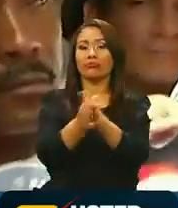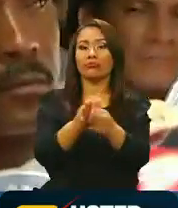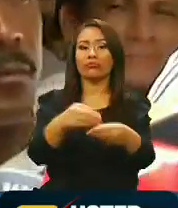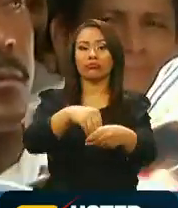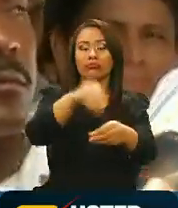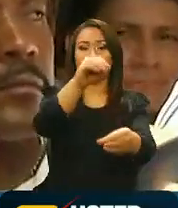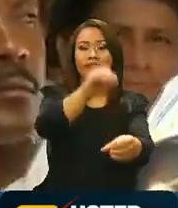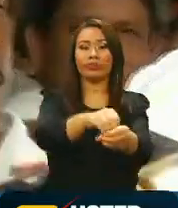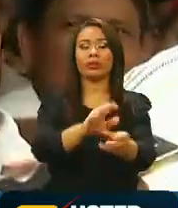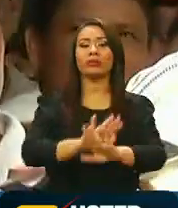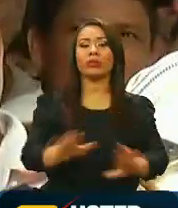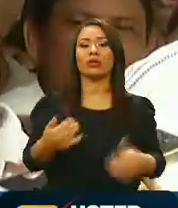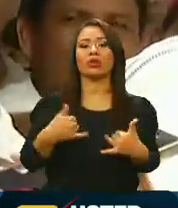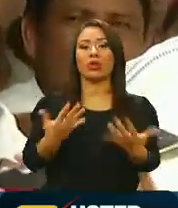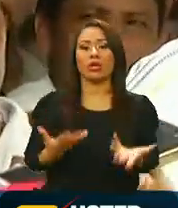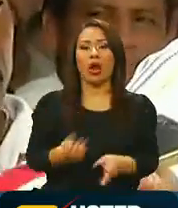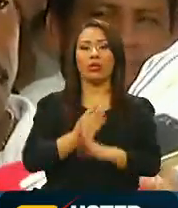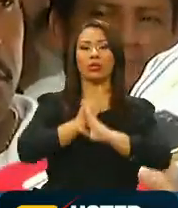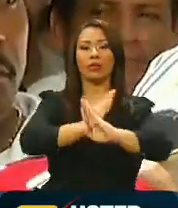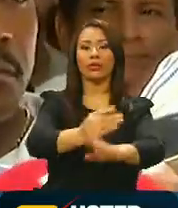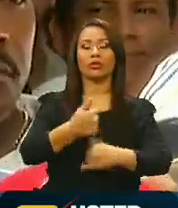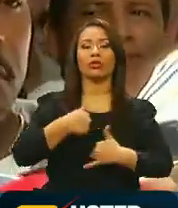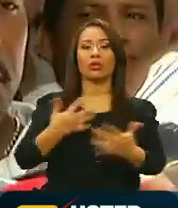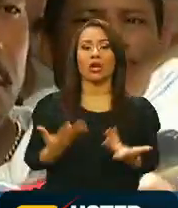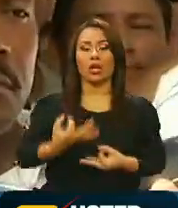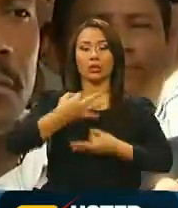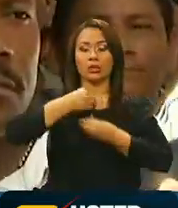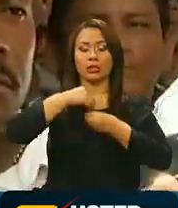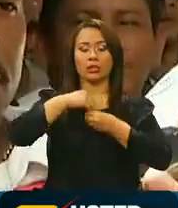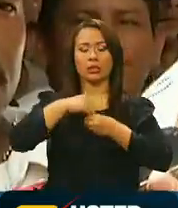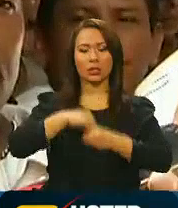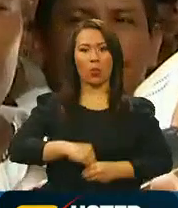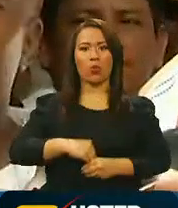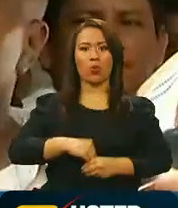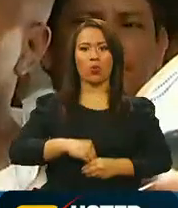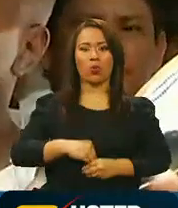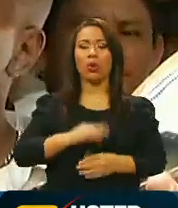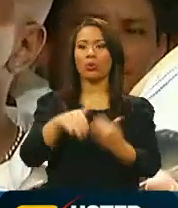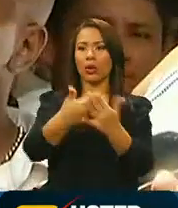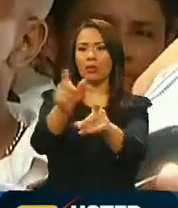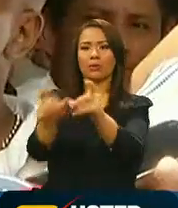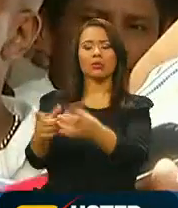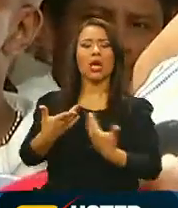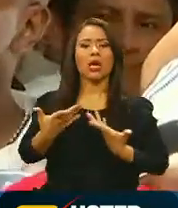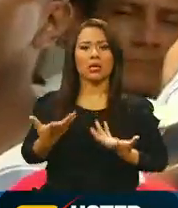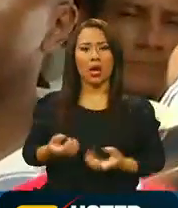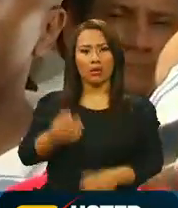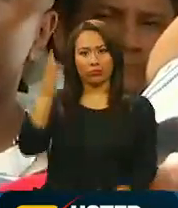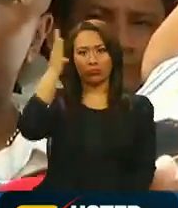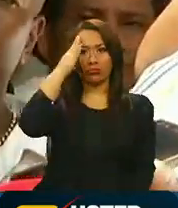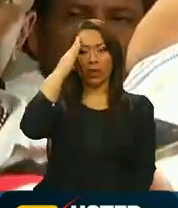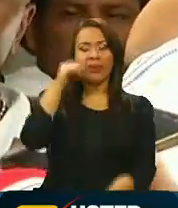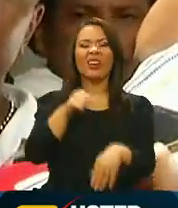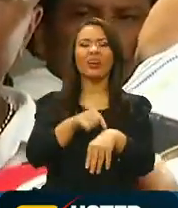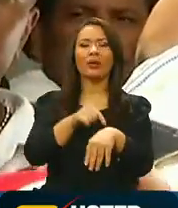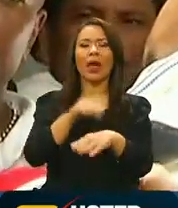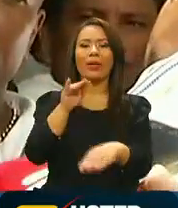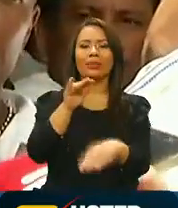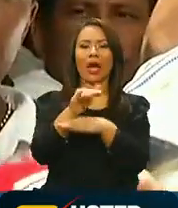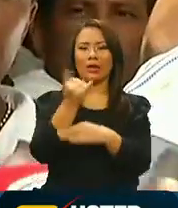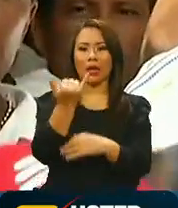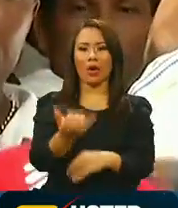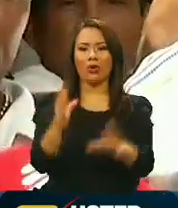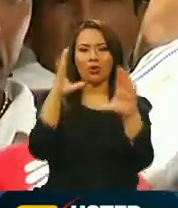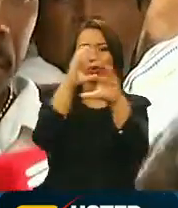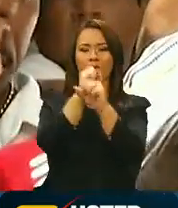y defender. Y yo quiero estar seguro, Dios quiera que sea así, como lo quiere el pueblo, que eso es lo que va a pasar en la tarde y noche de hoy.